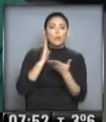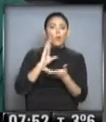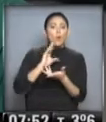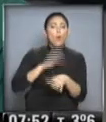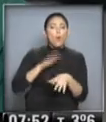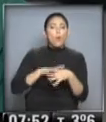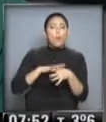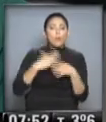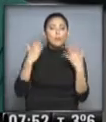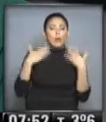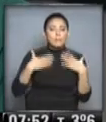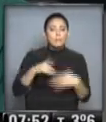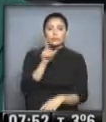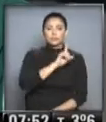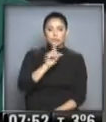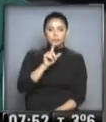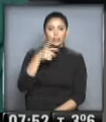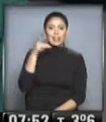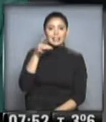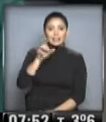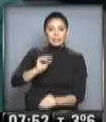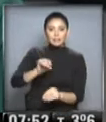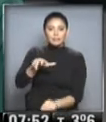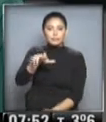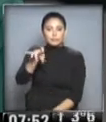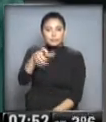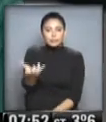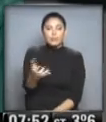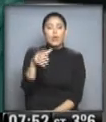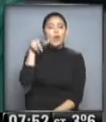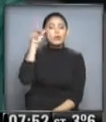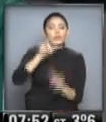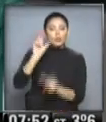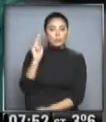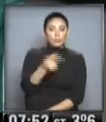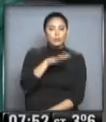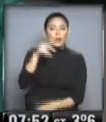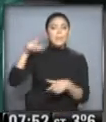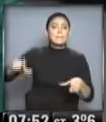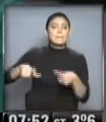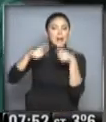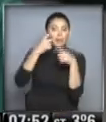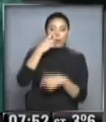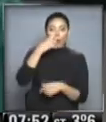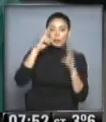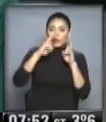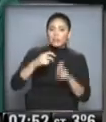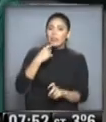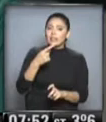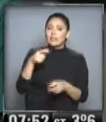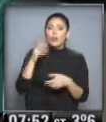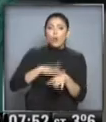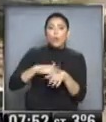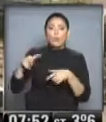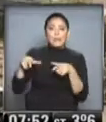descarrilamiento de un tren que causó ocho muertos en parís todo indica según las últimas pericias que se trataría de un desperfecto en las